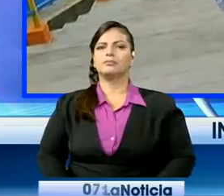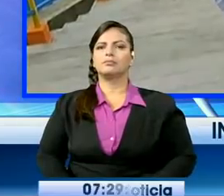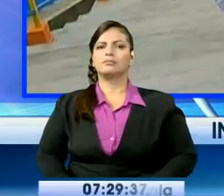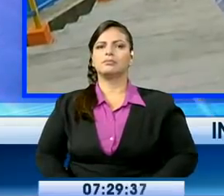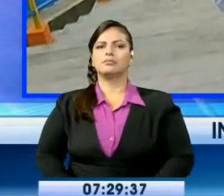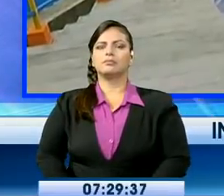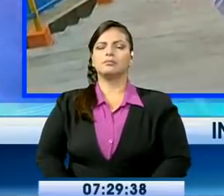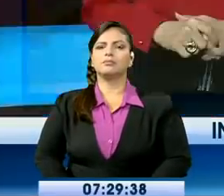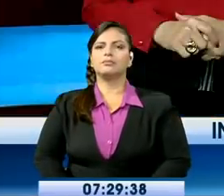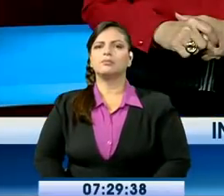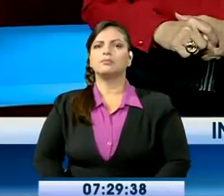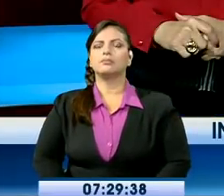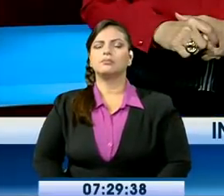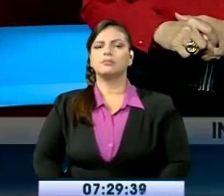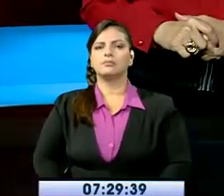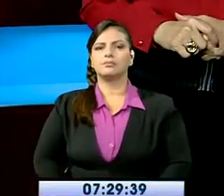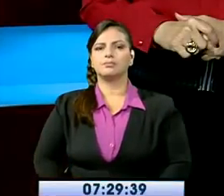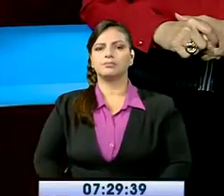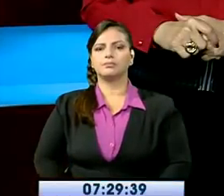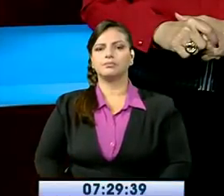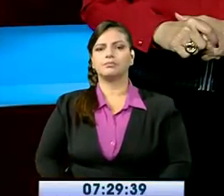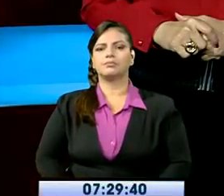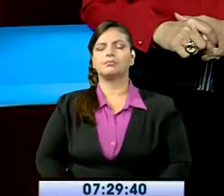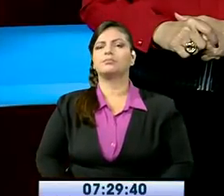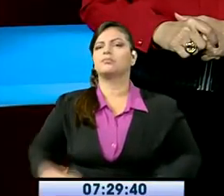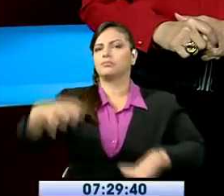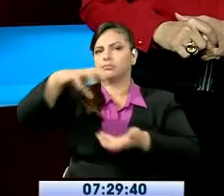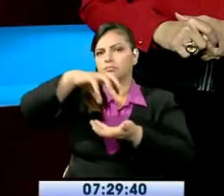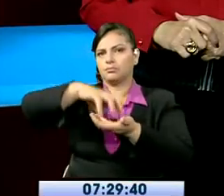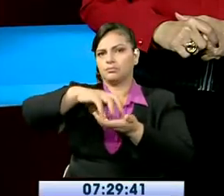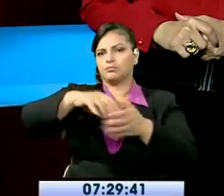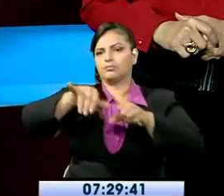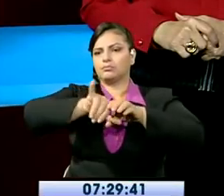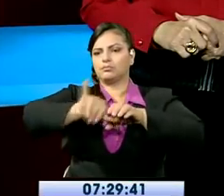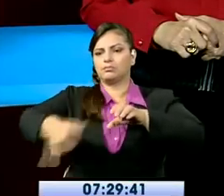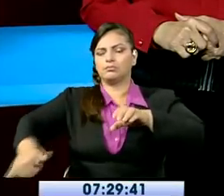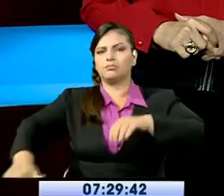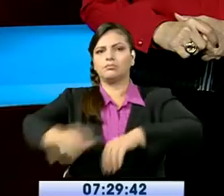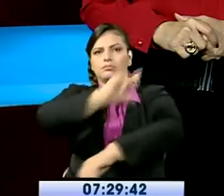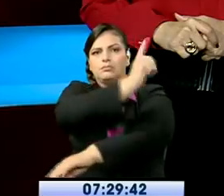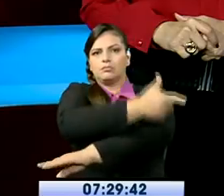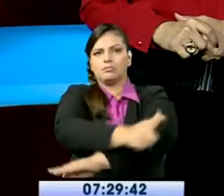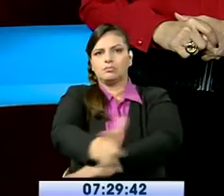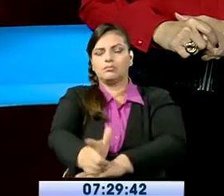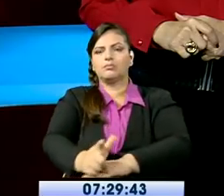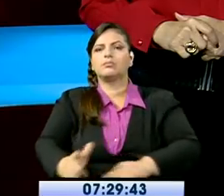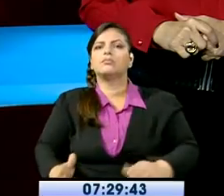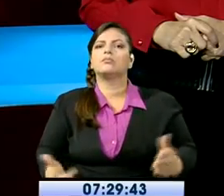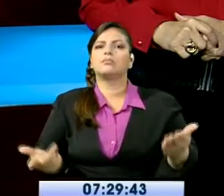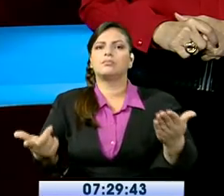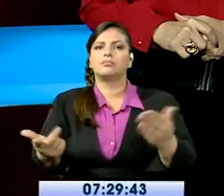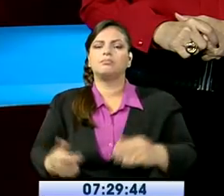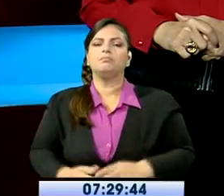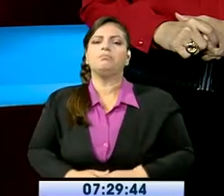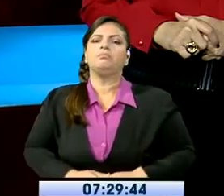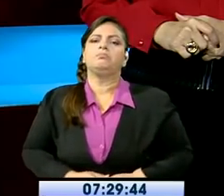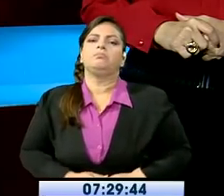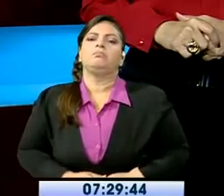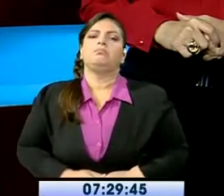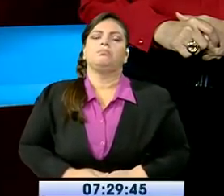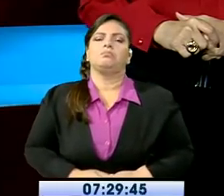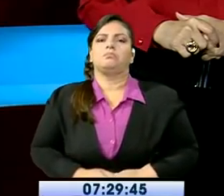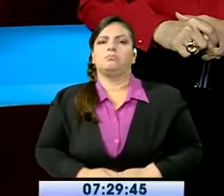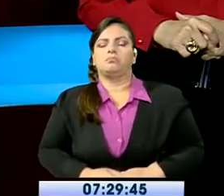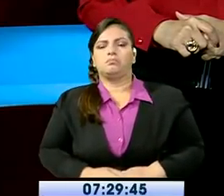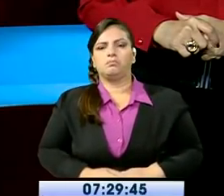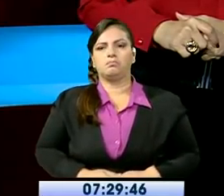Bueno, y cámaras de seguridad captaron un asalto perpetrado por varios sujetos que se movilizaban en una moto en el sector de